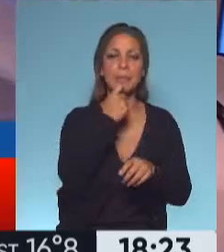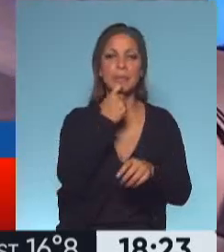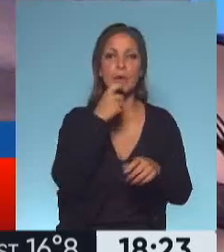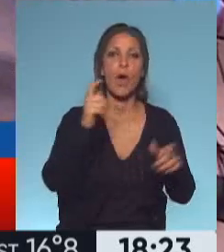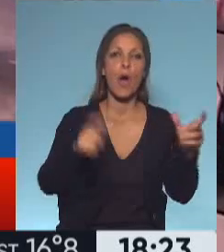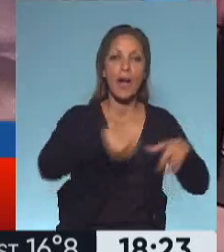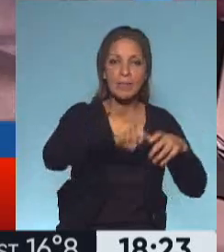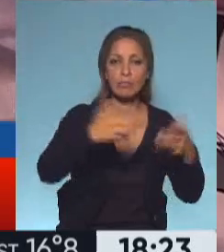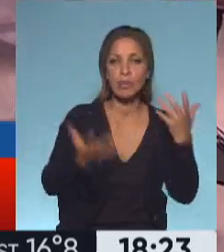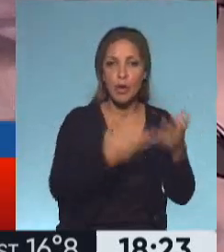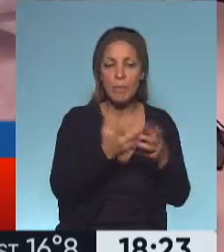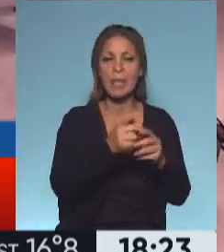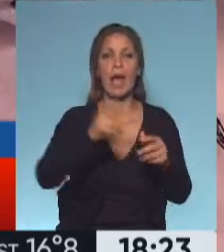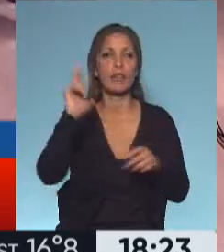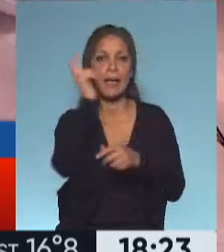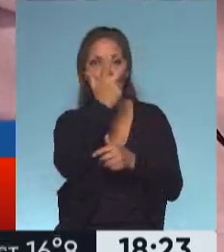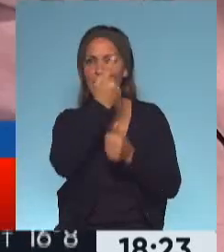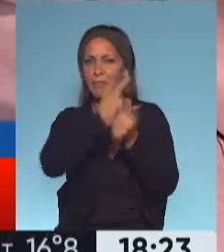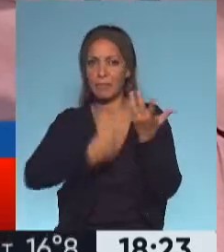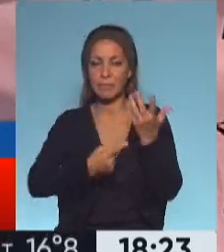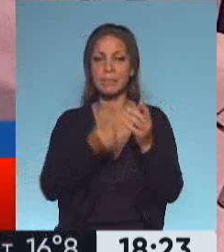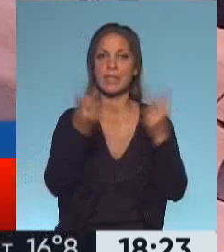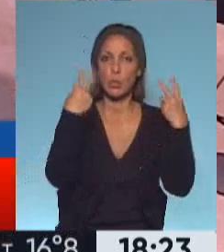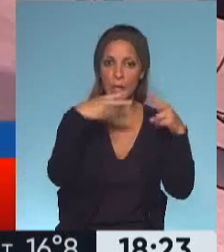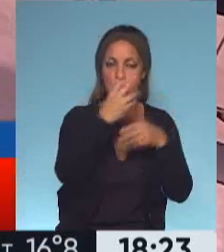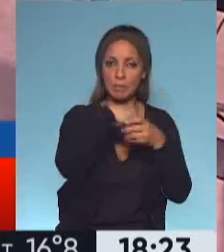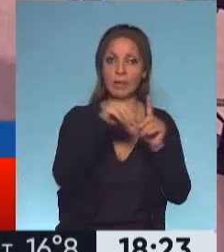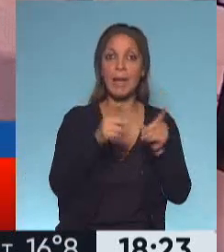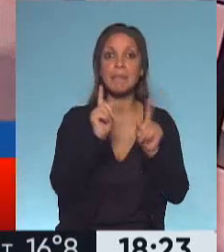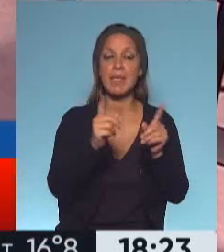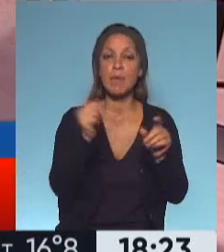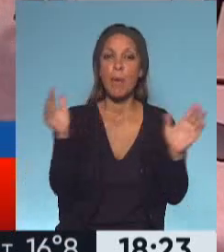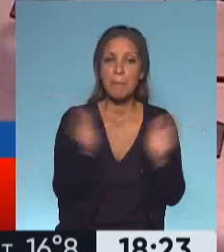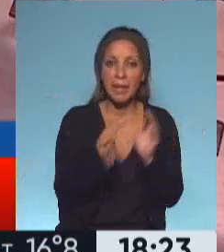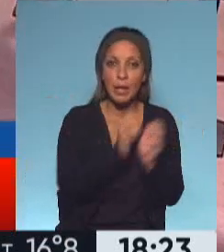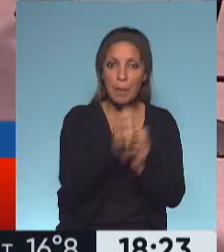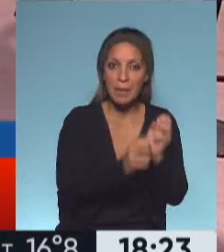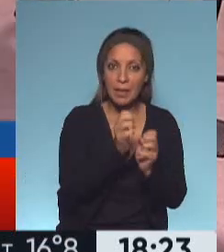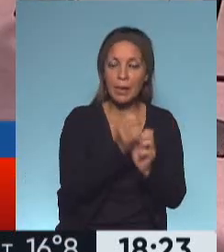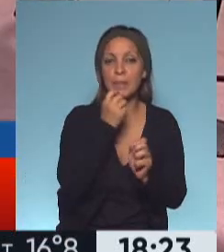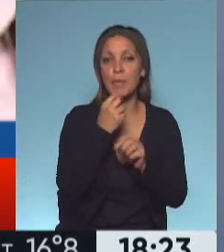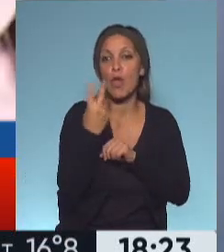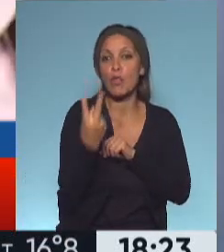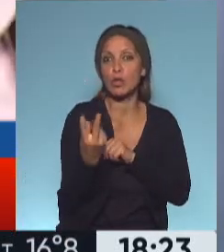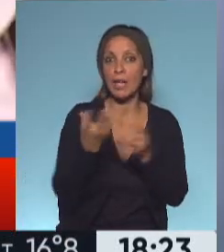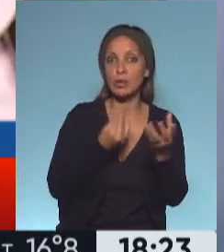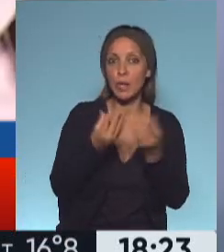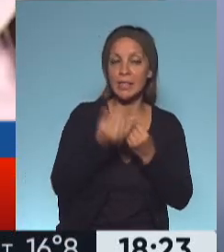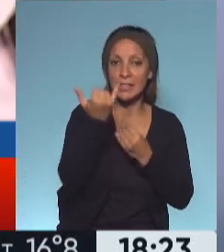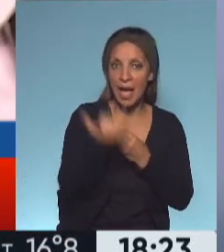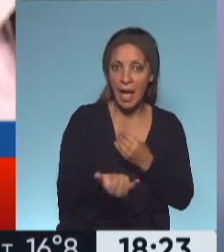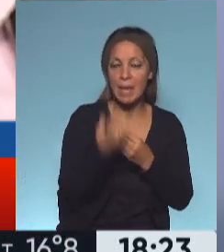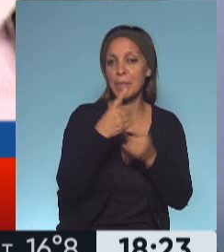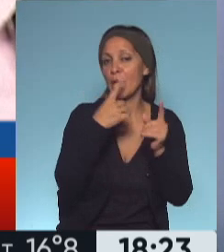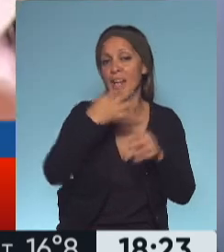como el turismo, y se incluyó ahí a los pequeños emprendedores. Al que tiene 2 ayudantes es un empresario de la gastronomía, pero en realidad es un